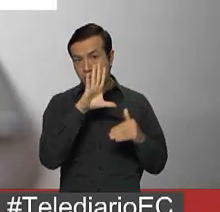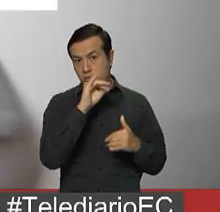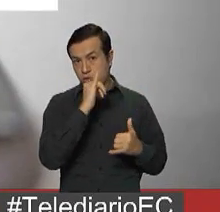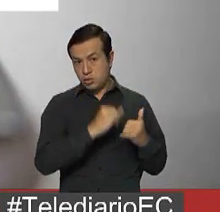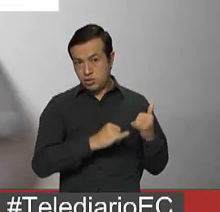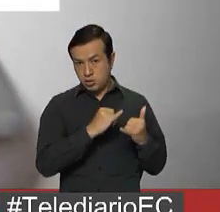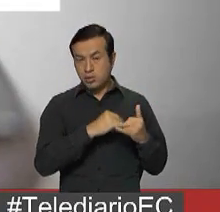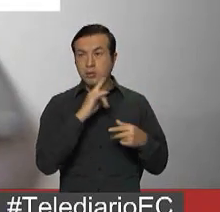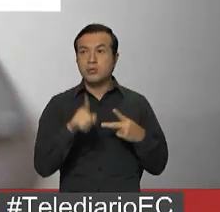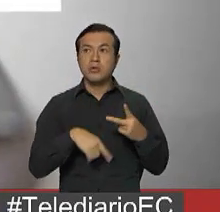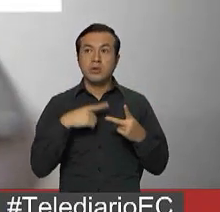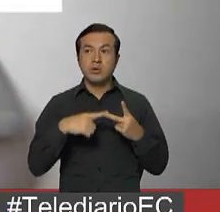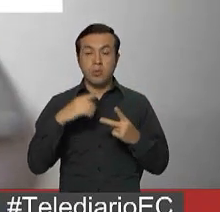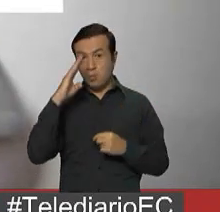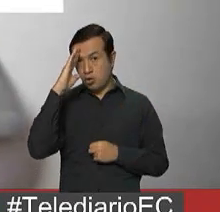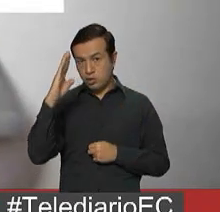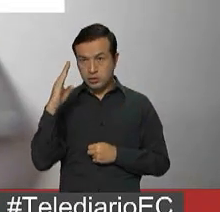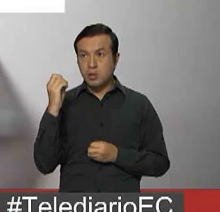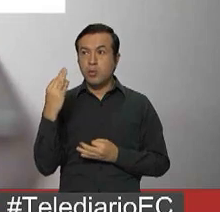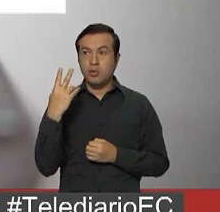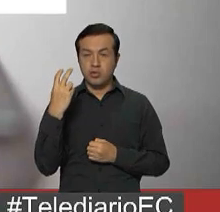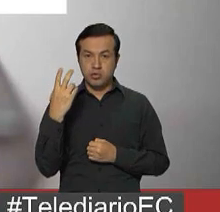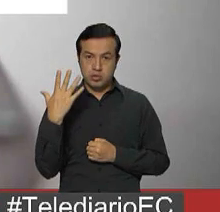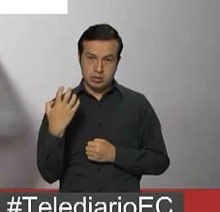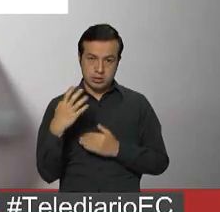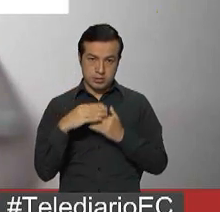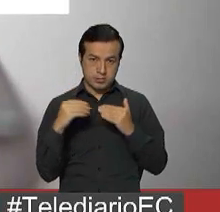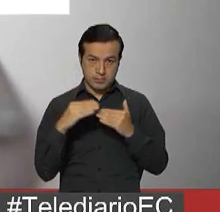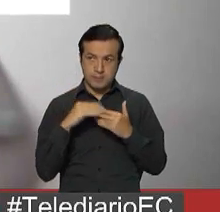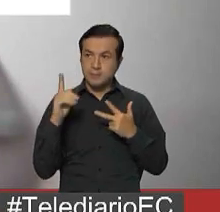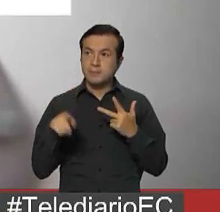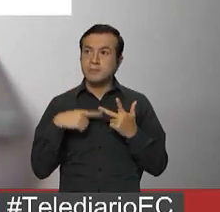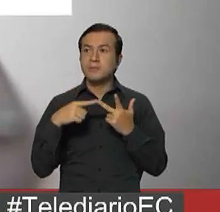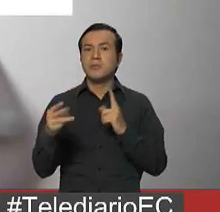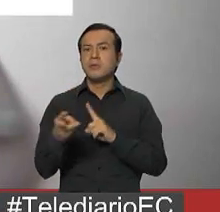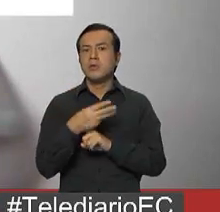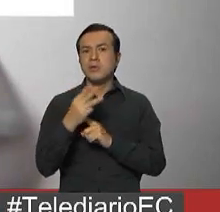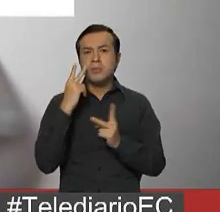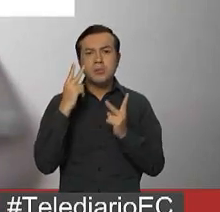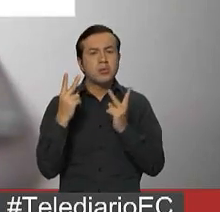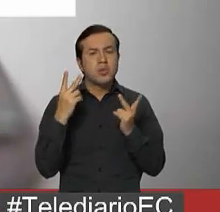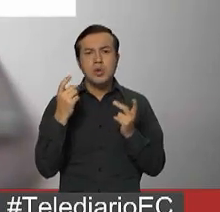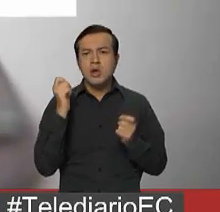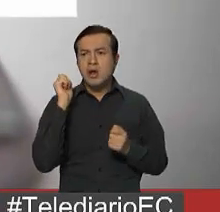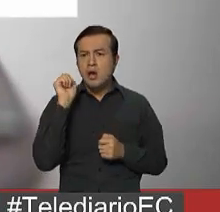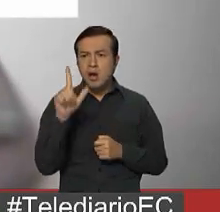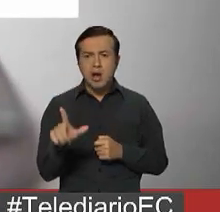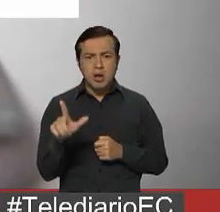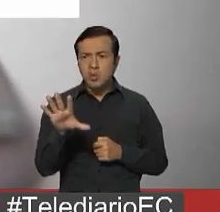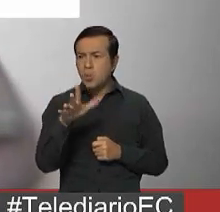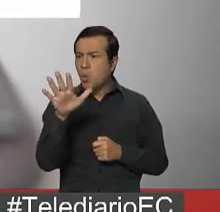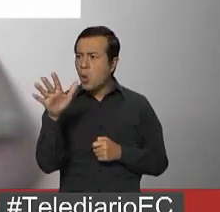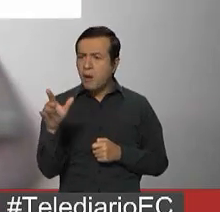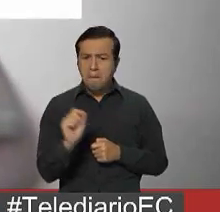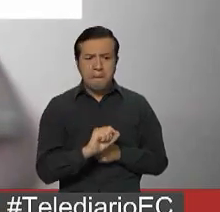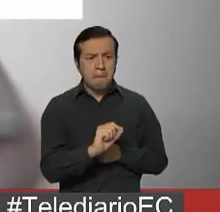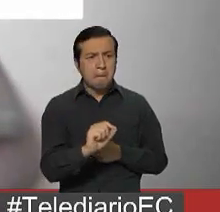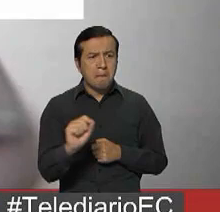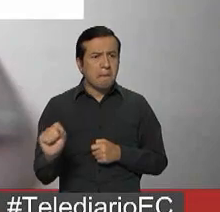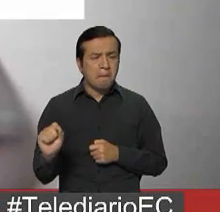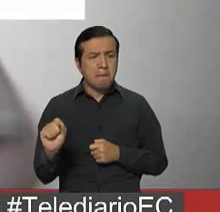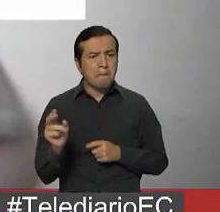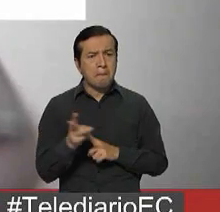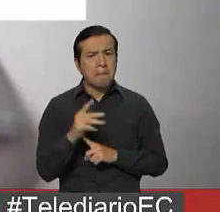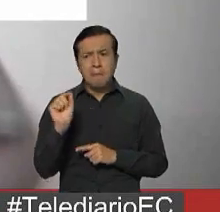en criminalística entre 12 y 15 dólares que buscó en internet y que no encontró nada en ese precio tan elevado